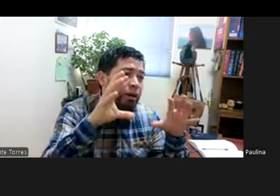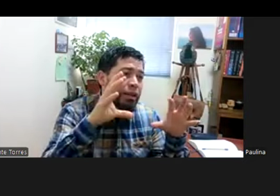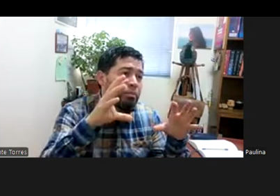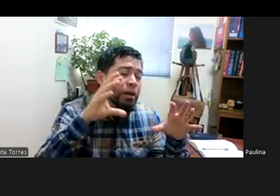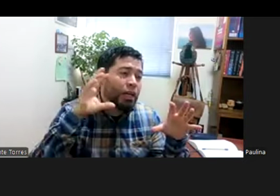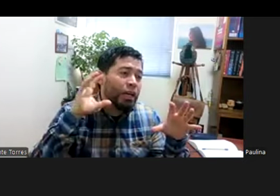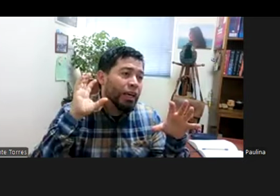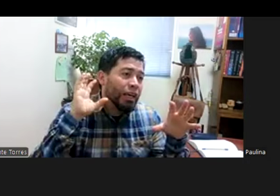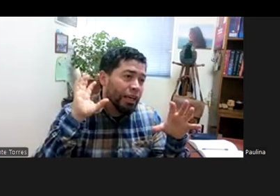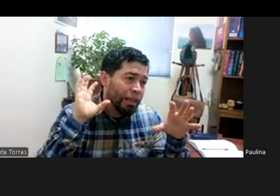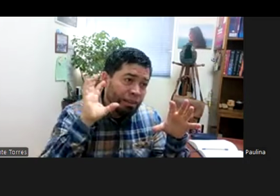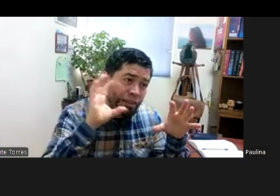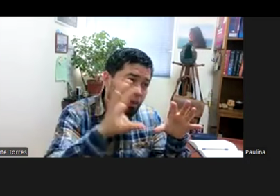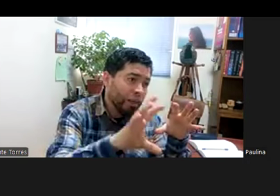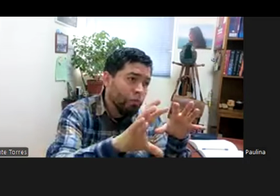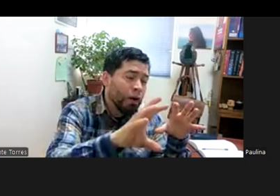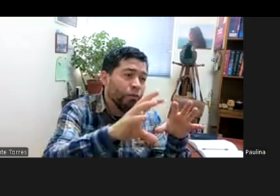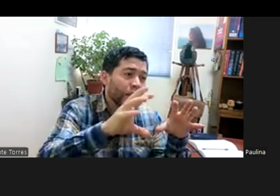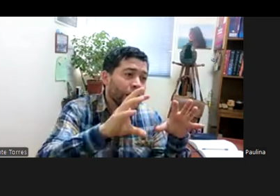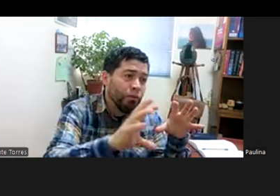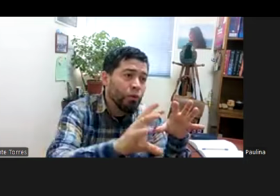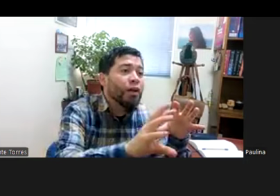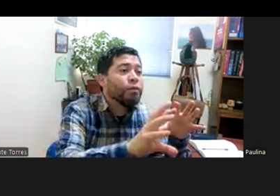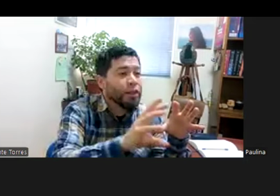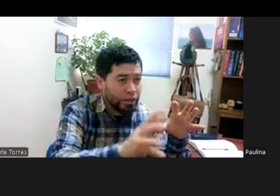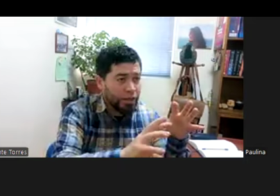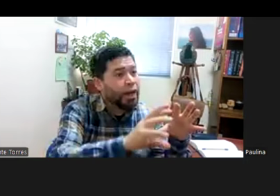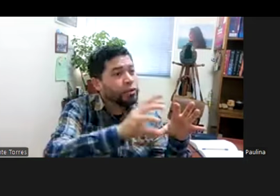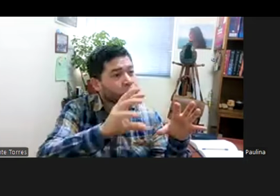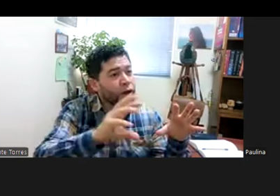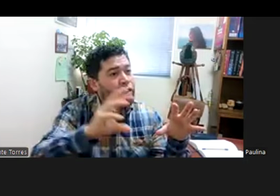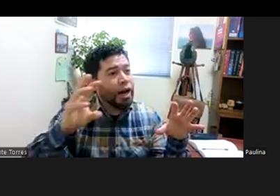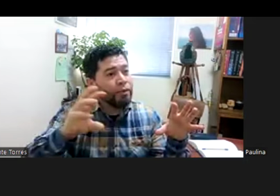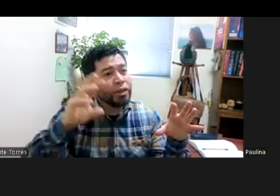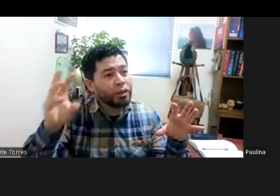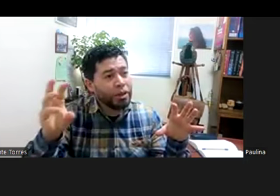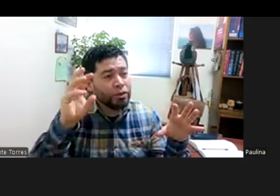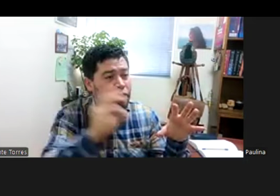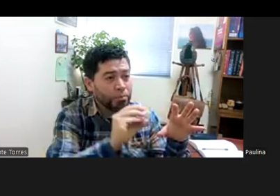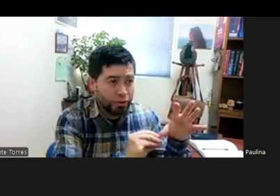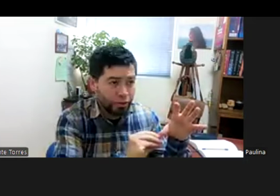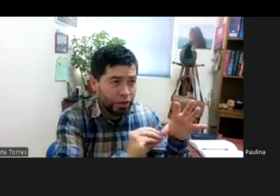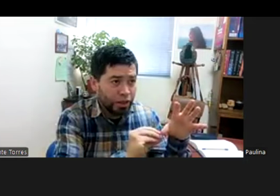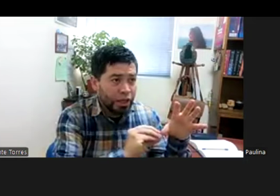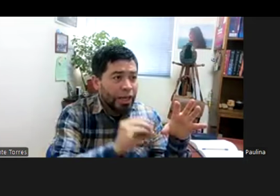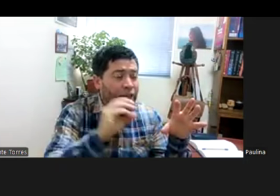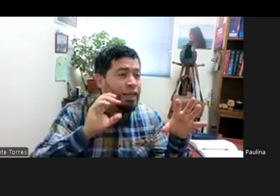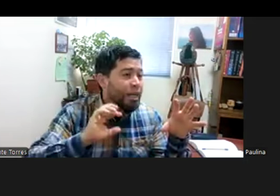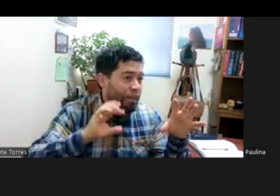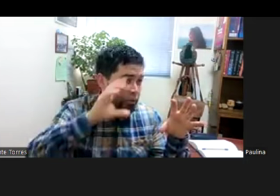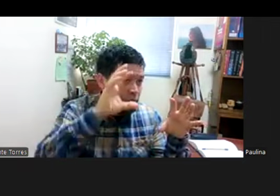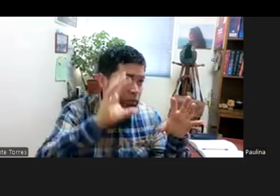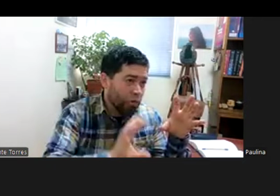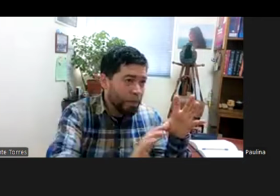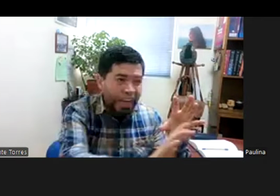por Helicobacter pylori, estabilización de HIF-1 alfa y HIF-1 alfa, sí, asociado a eventos de migración e invasión.